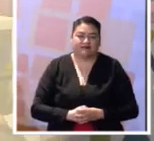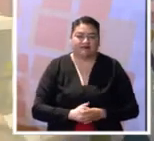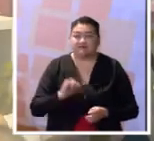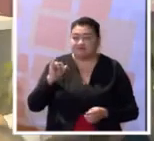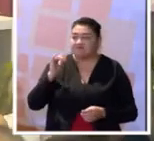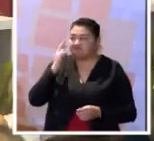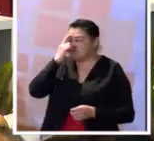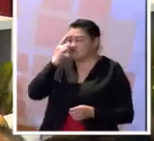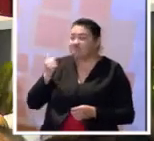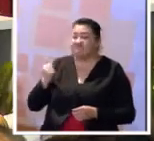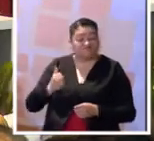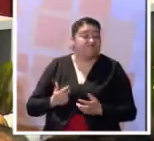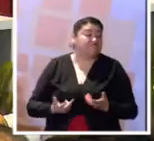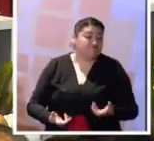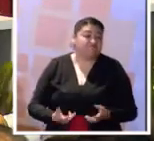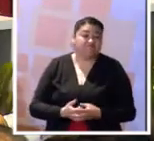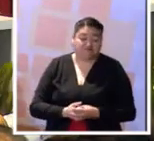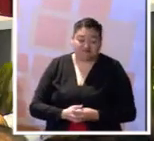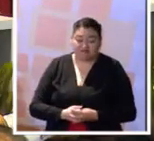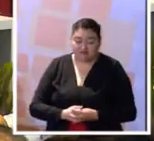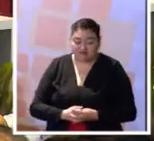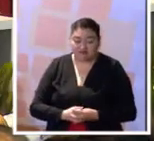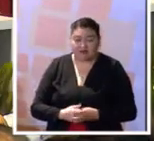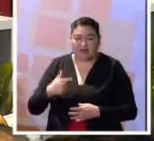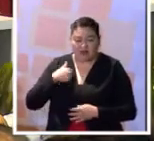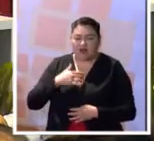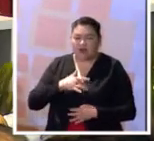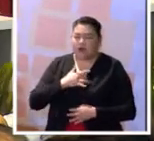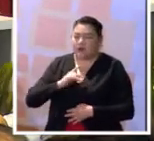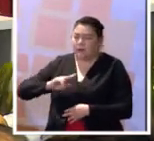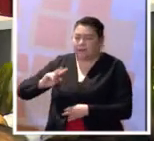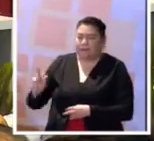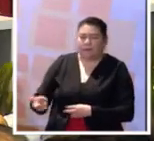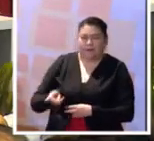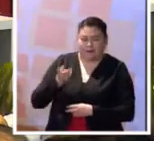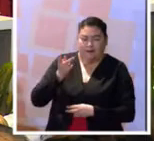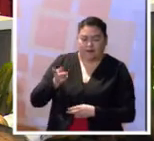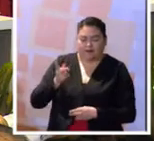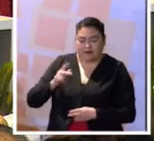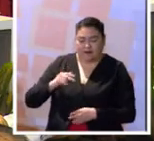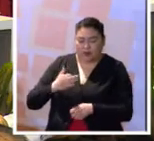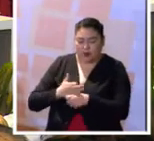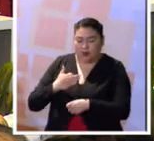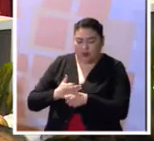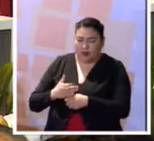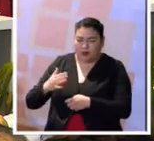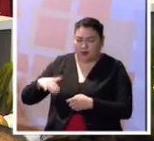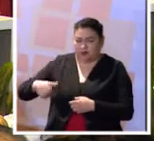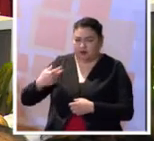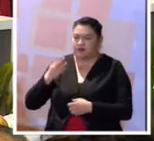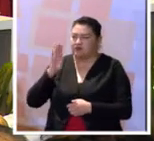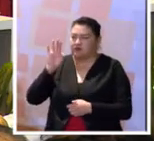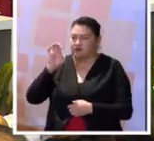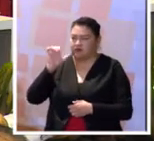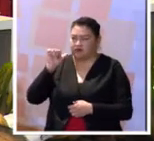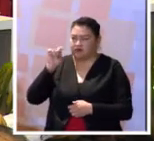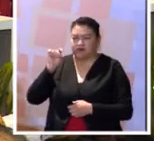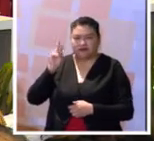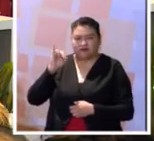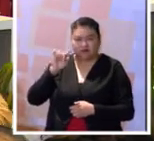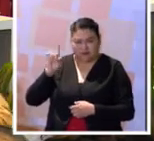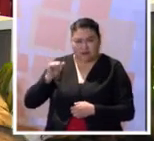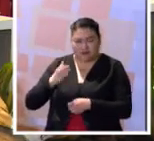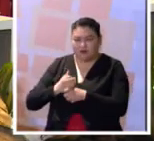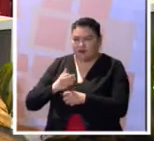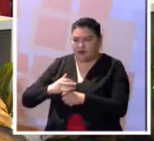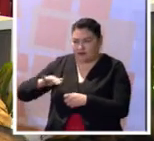Totalmente de acuerdo. Y yo te iba a preguntar en este plano, Beatriz, y retomando un poco